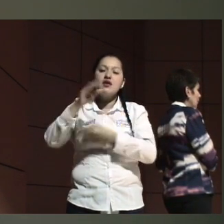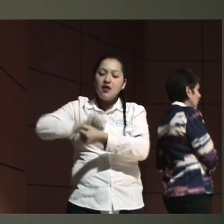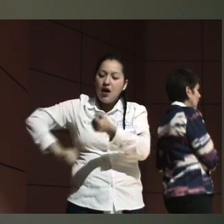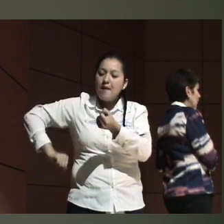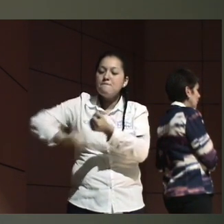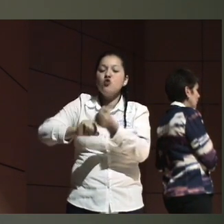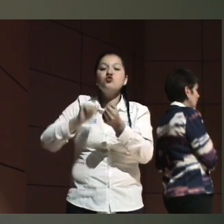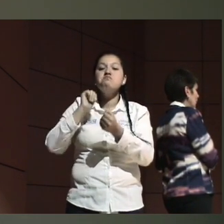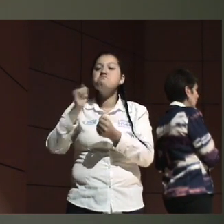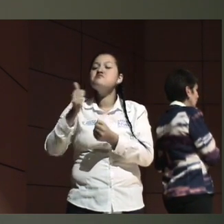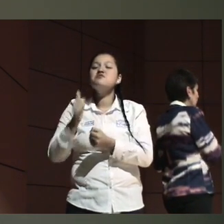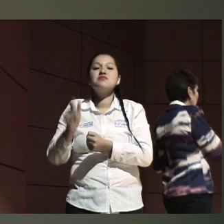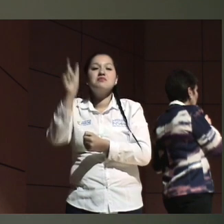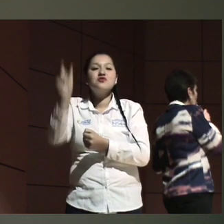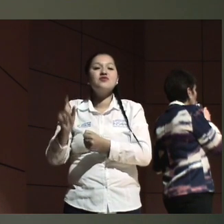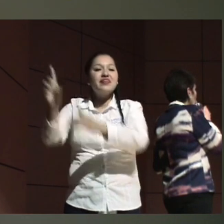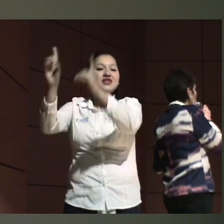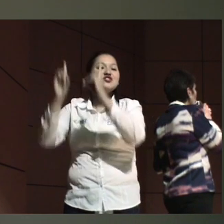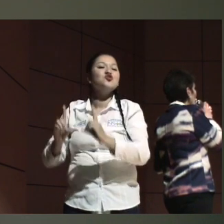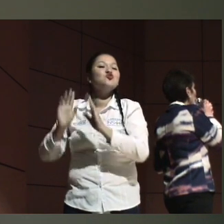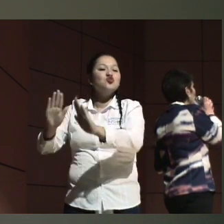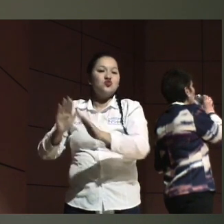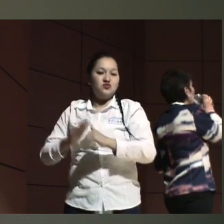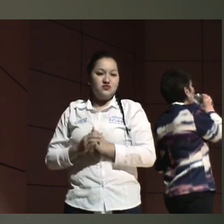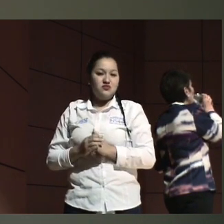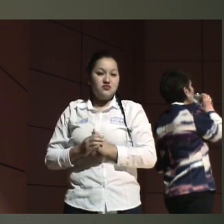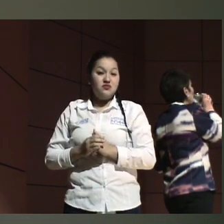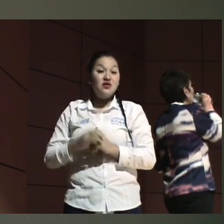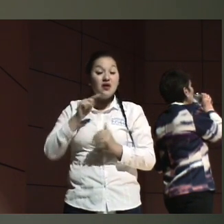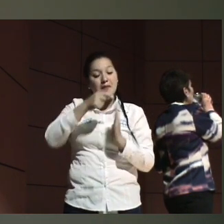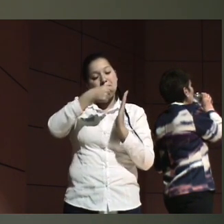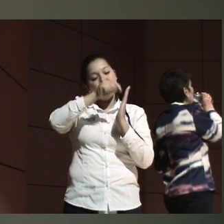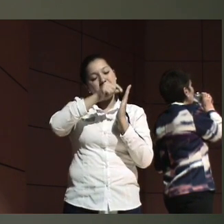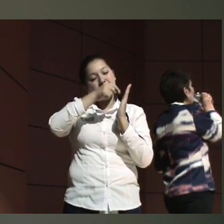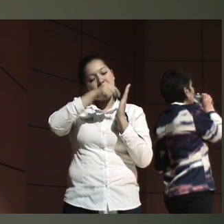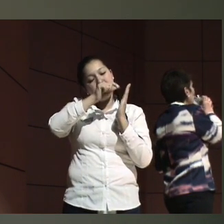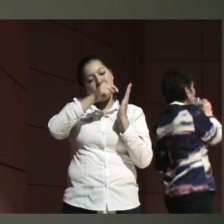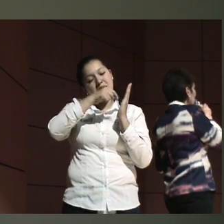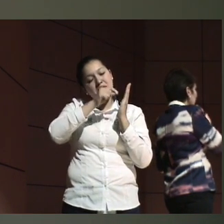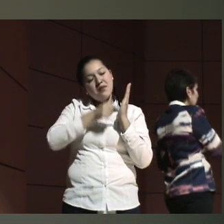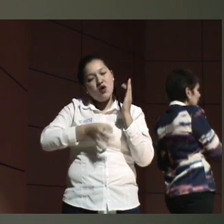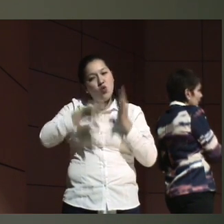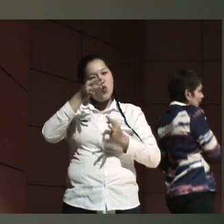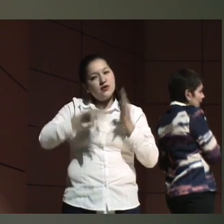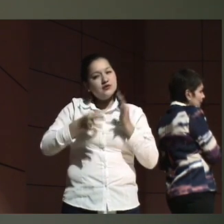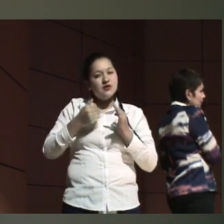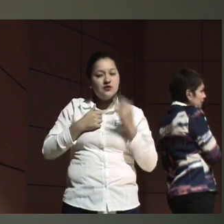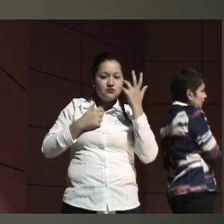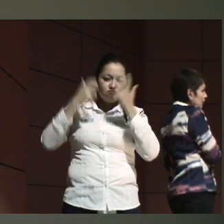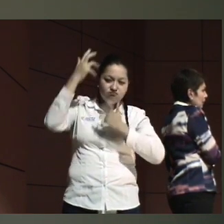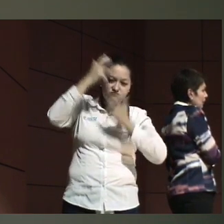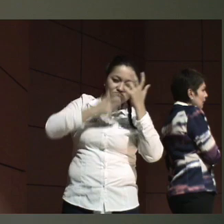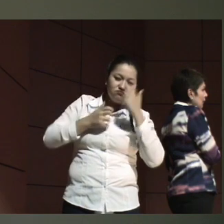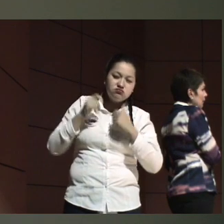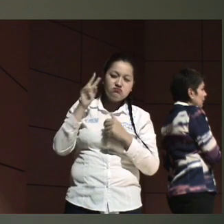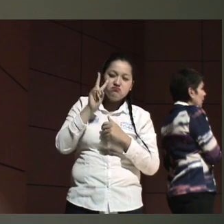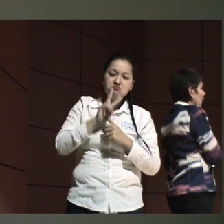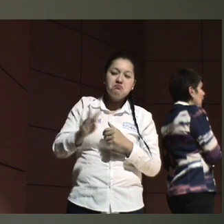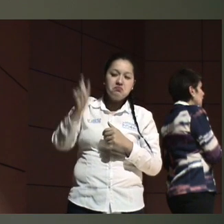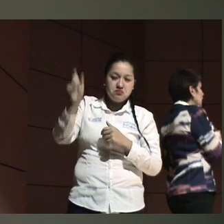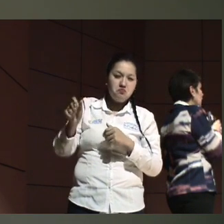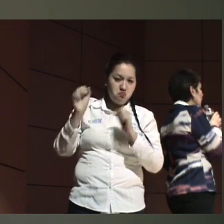decisiones el perito psicólogo puede entrar a contribuir en ese ejercicio pero no se nos ha visto como un profesional